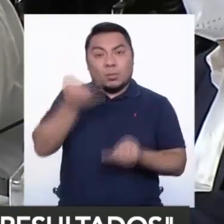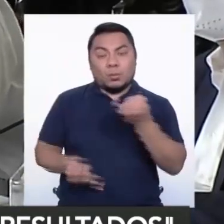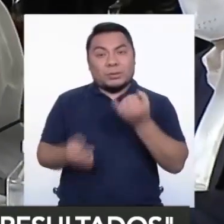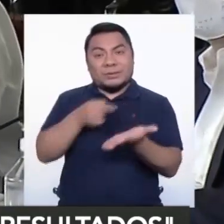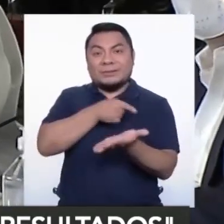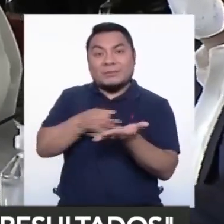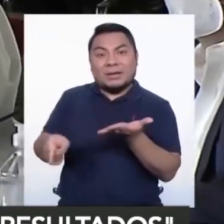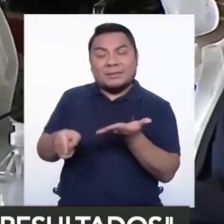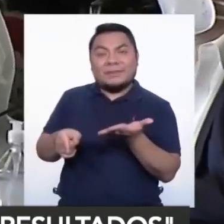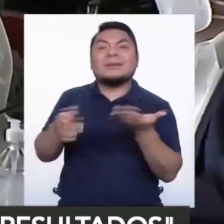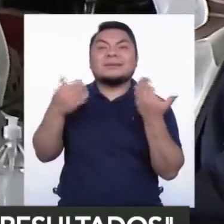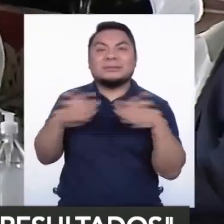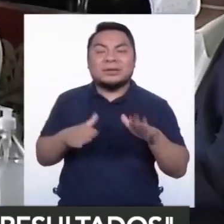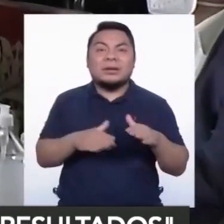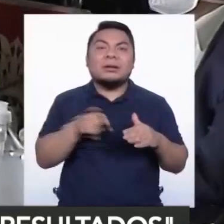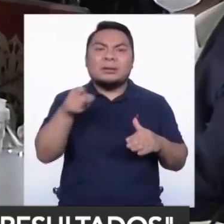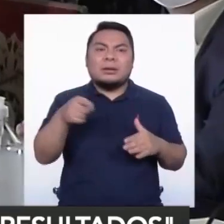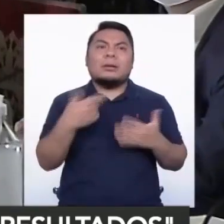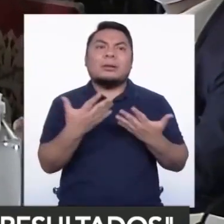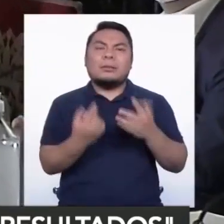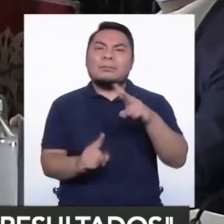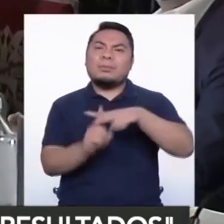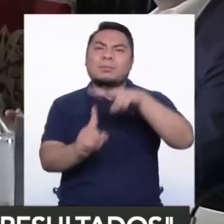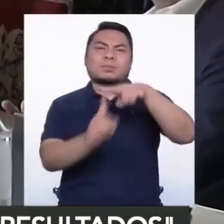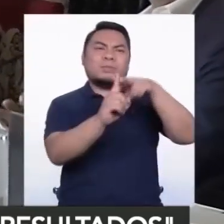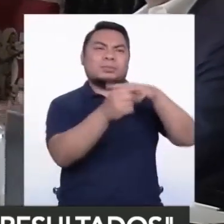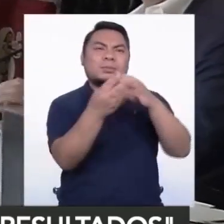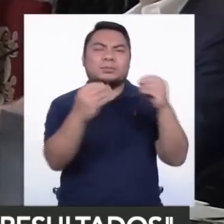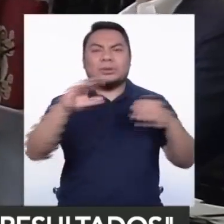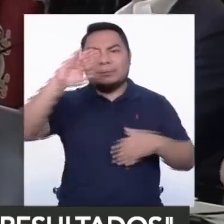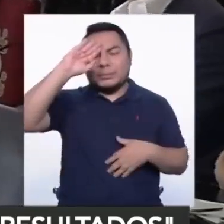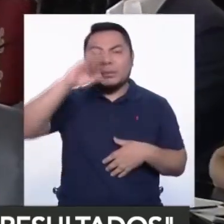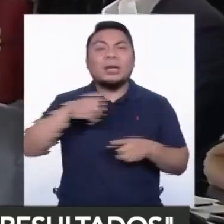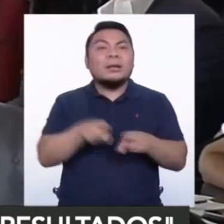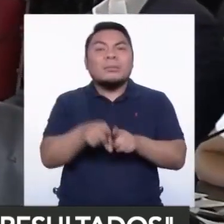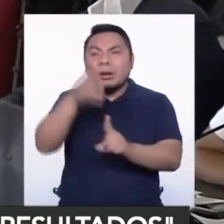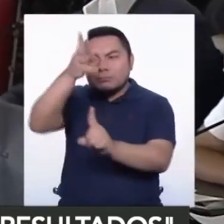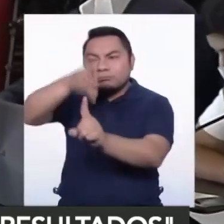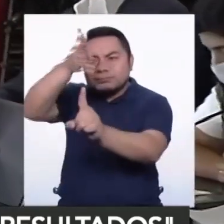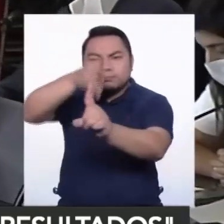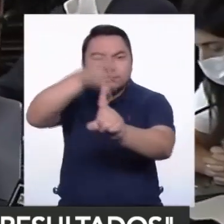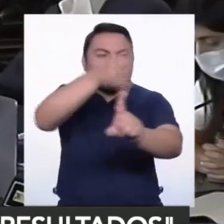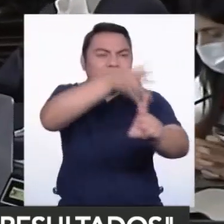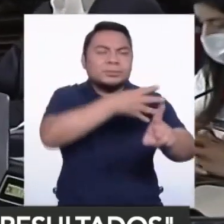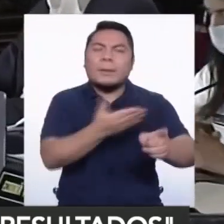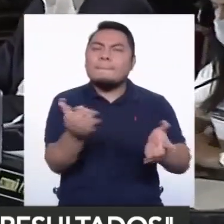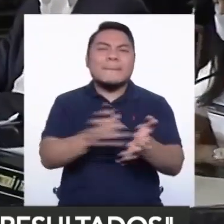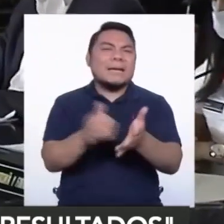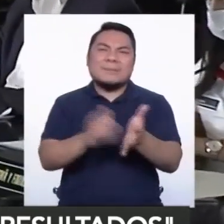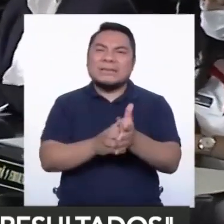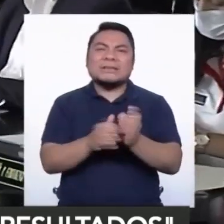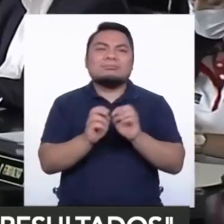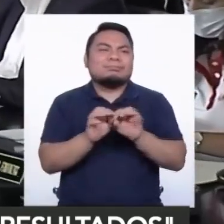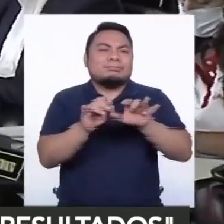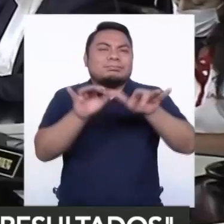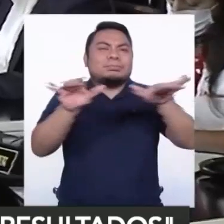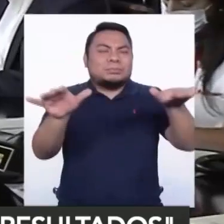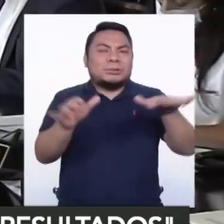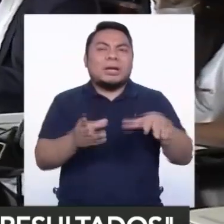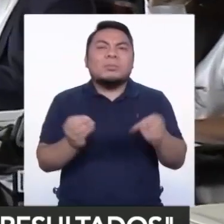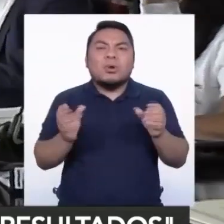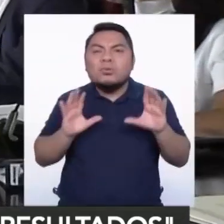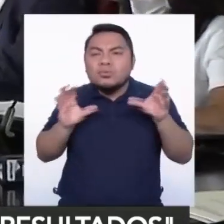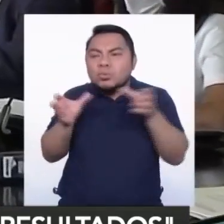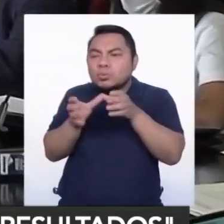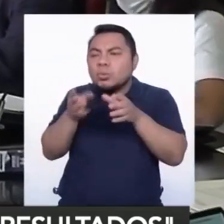hemos incrementado de manera significativa el número de pruebas para tener un mayor